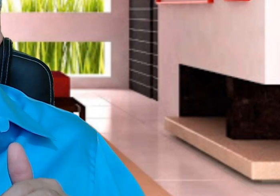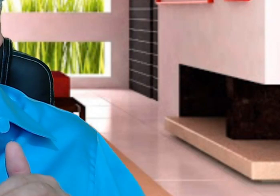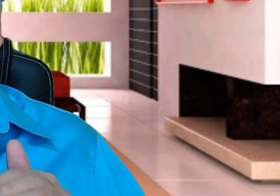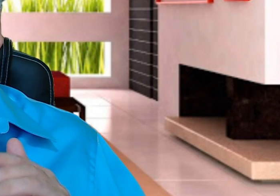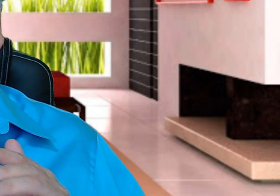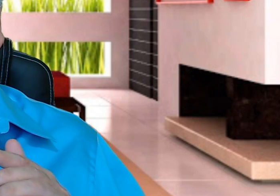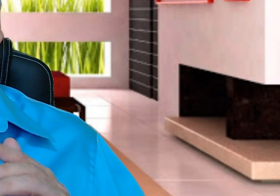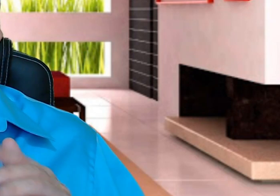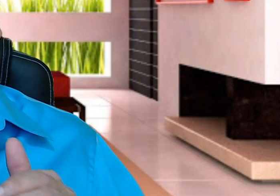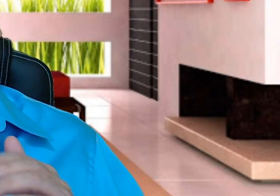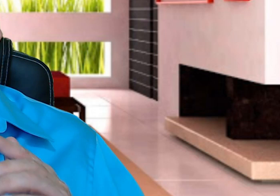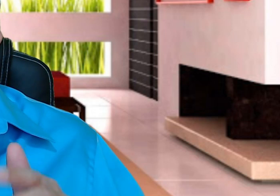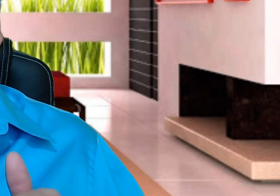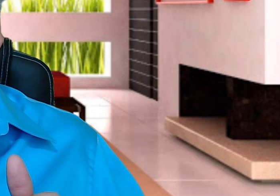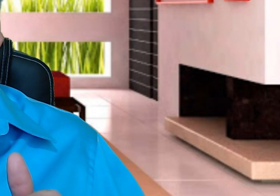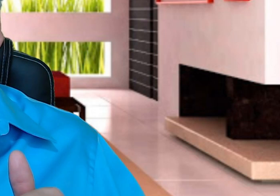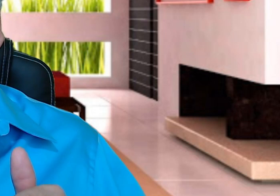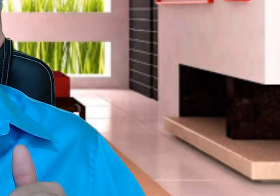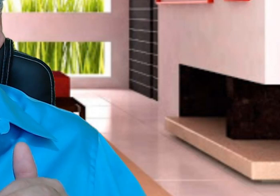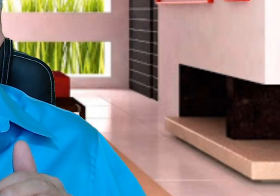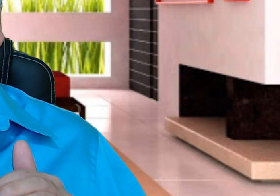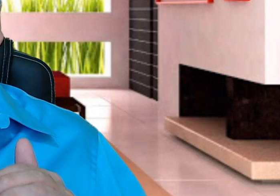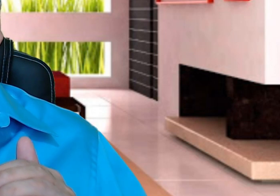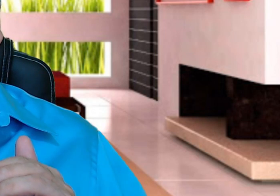todos son muy cercanos a Osorio Chong.